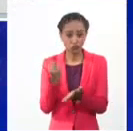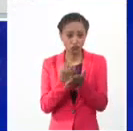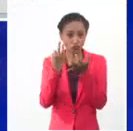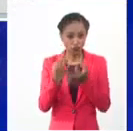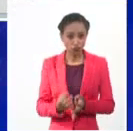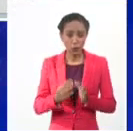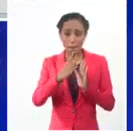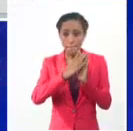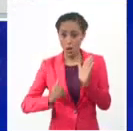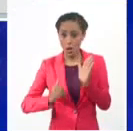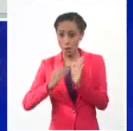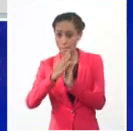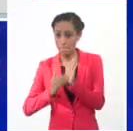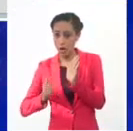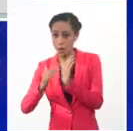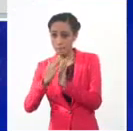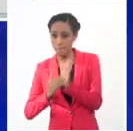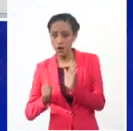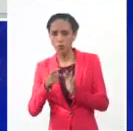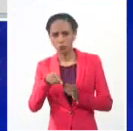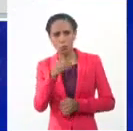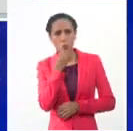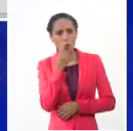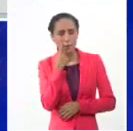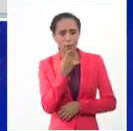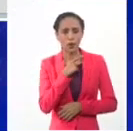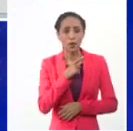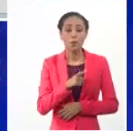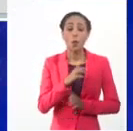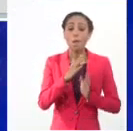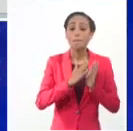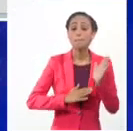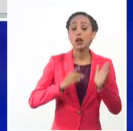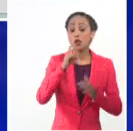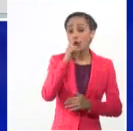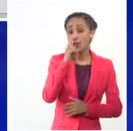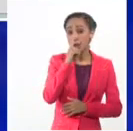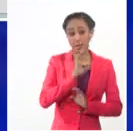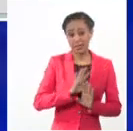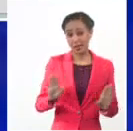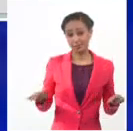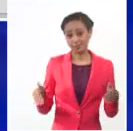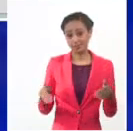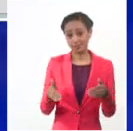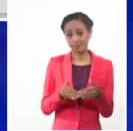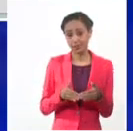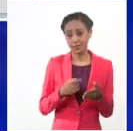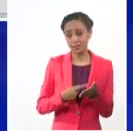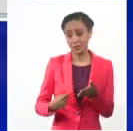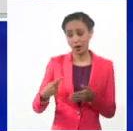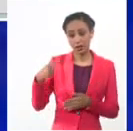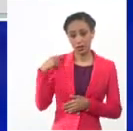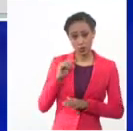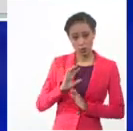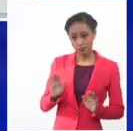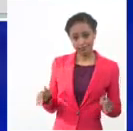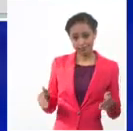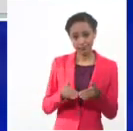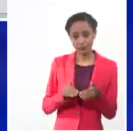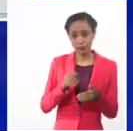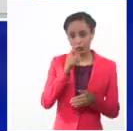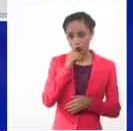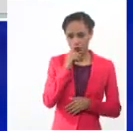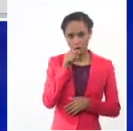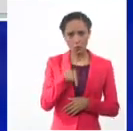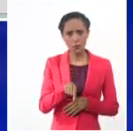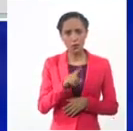y podemos ver que en el mes de noviembre, que ya cerró, la semana anterior lo analizamos y no había